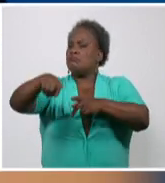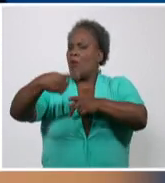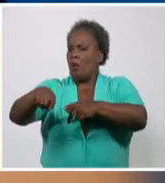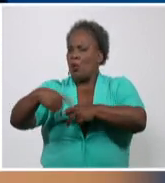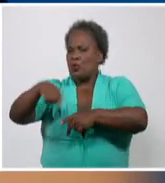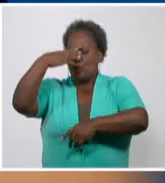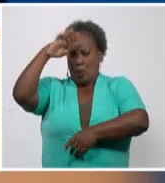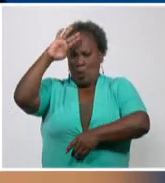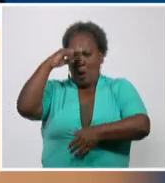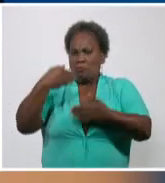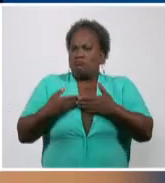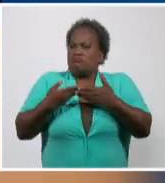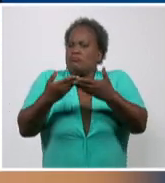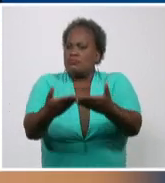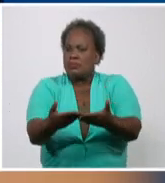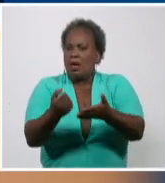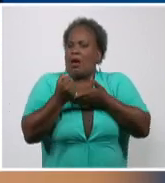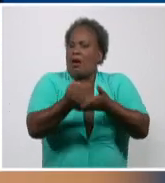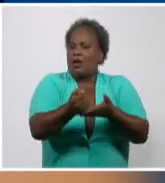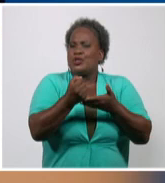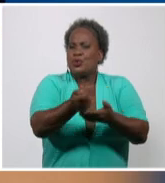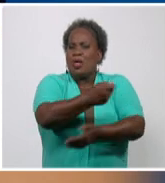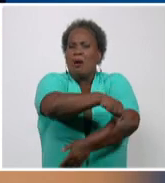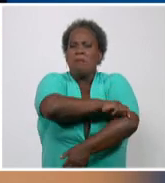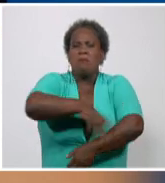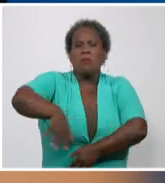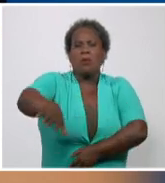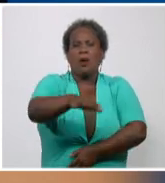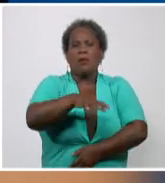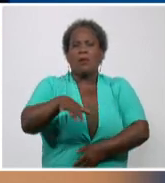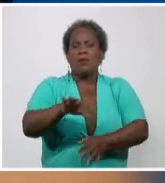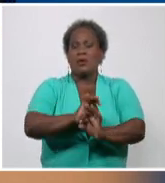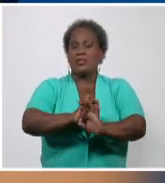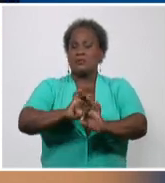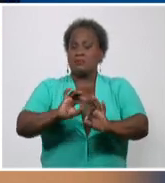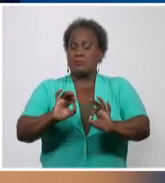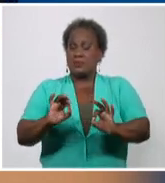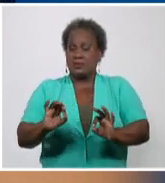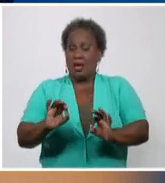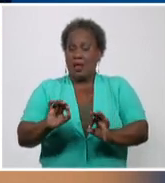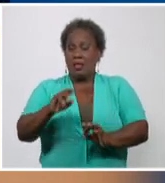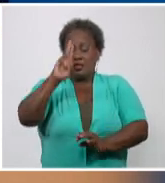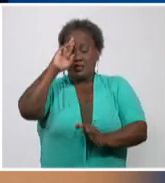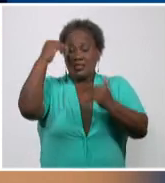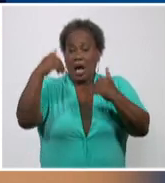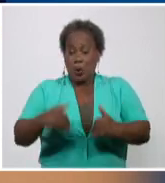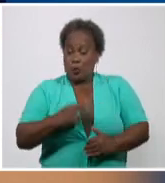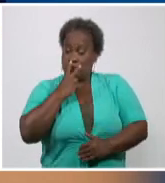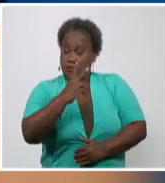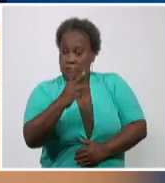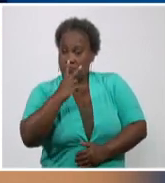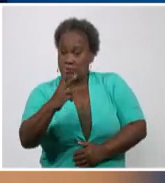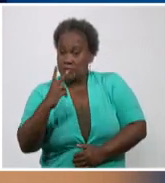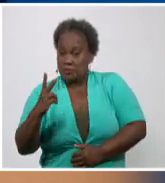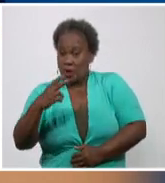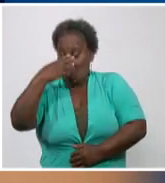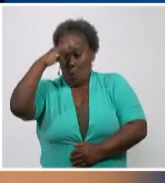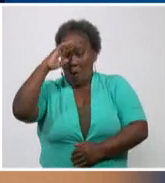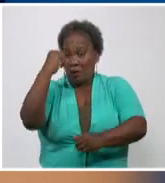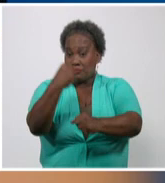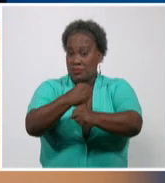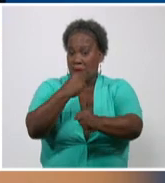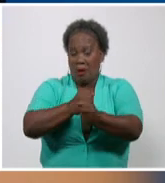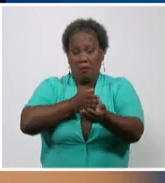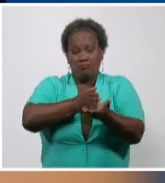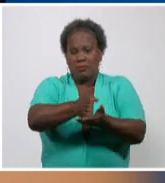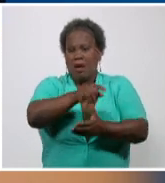ayuda solidaria a esos pueblos, en particular en el área de la salud. Seguiremos avanzando